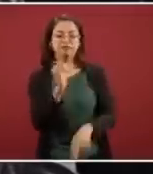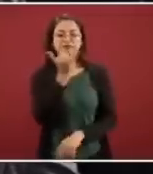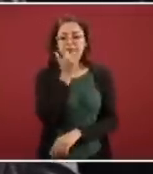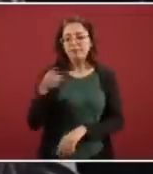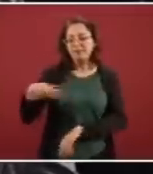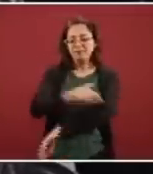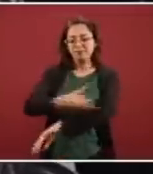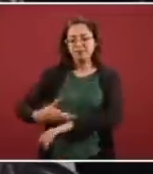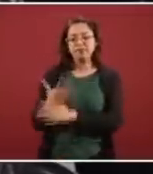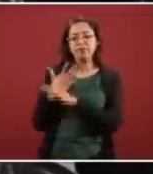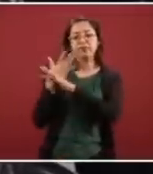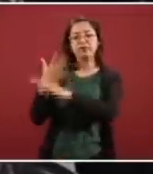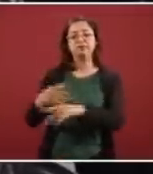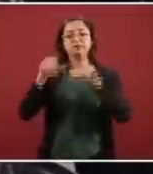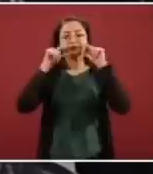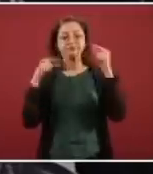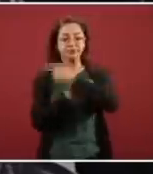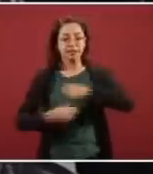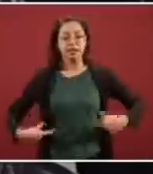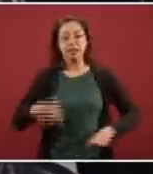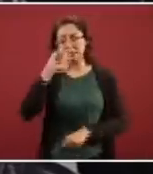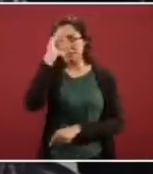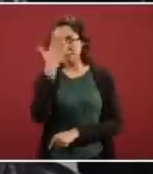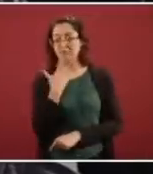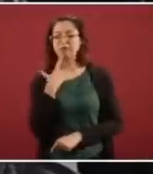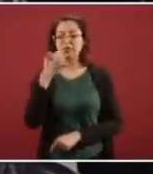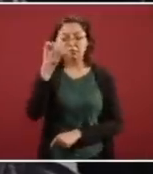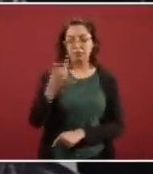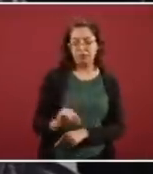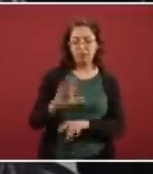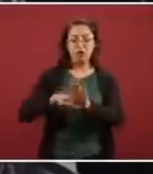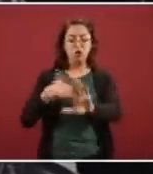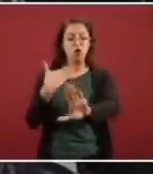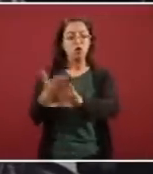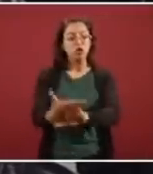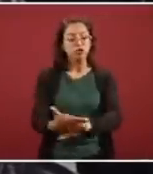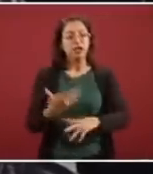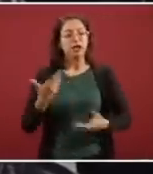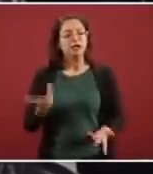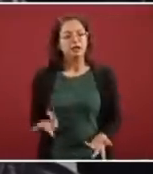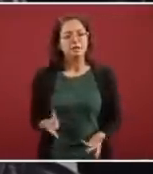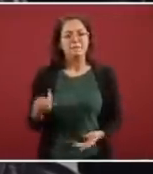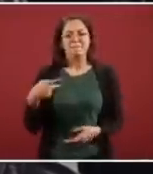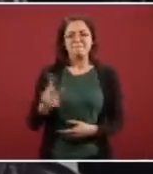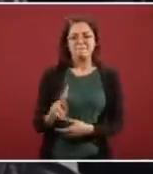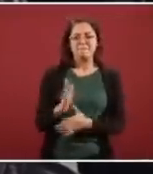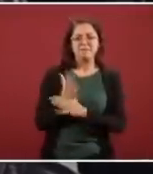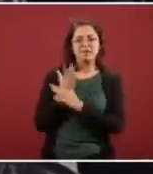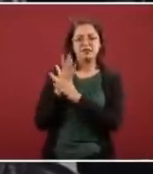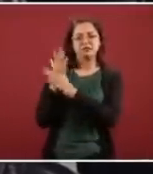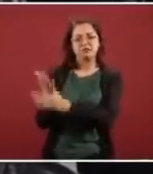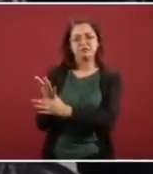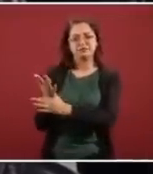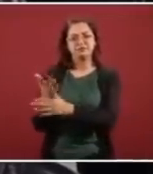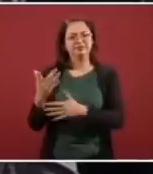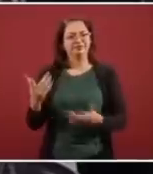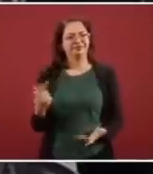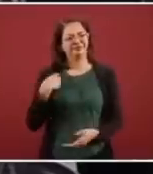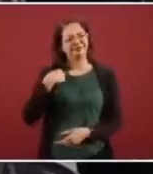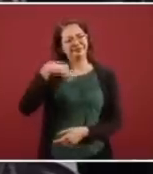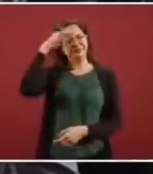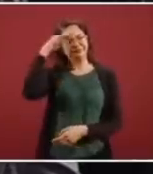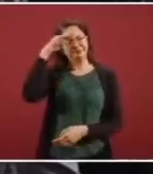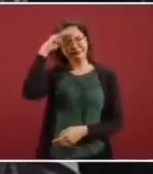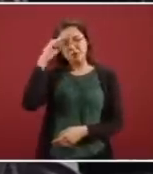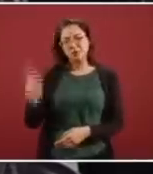se hace de Emiliano Zapata denigra la imagen del caudillo. Sí. El argumento central es ese. Yo le preguntaré a